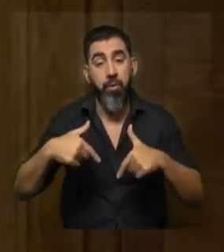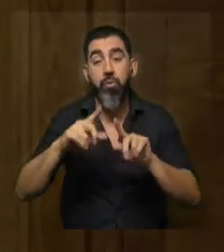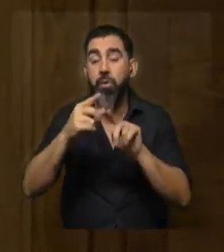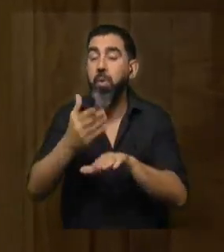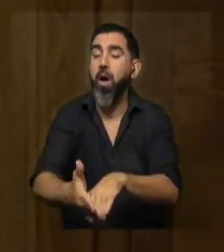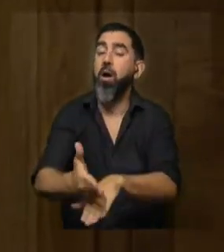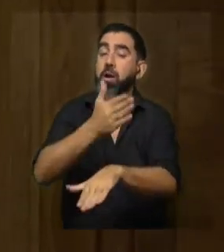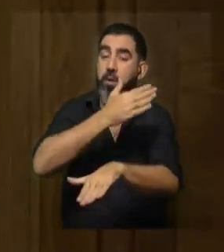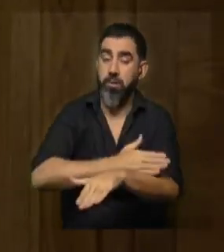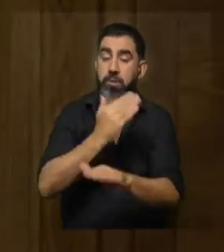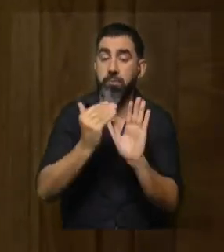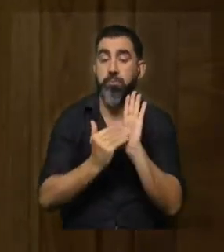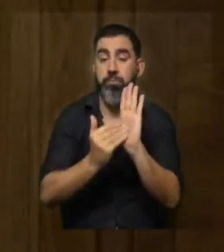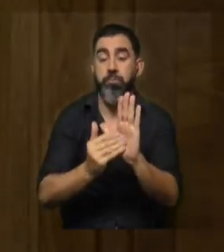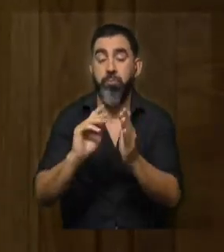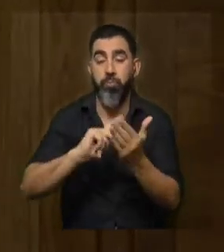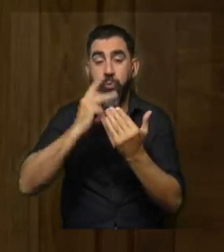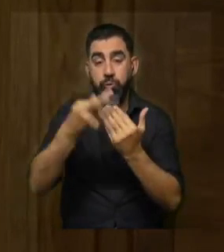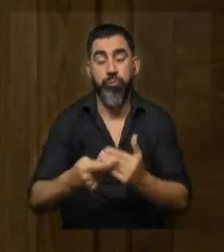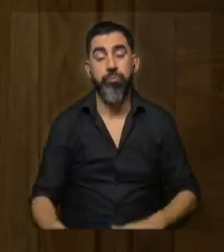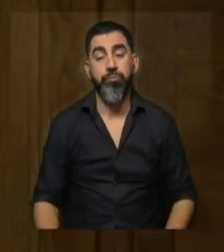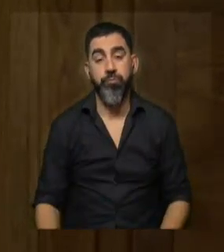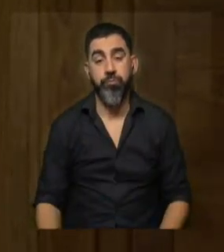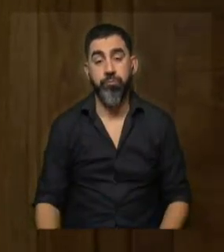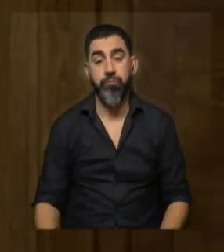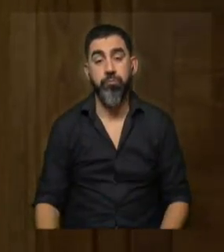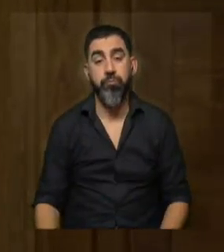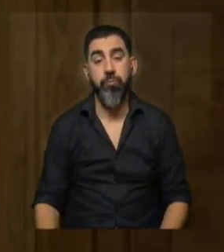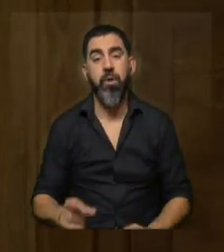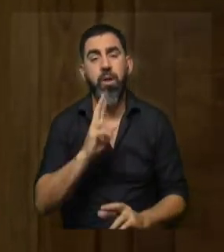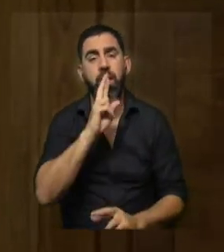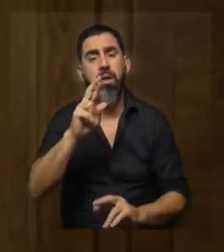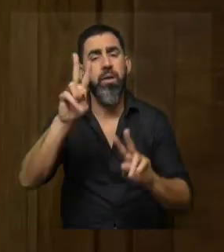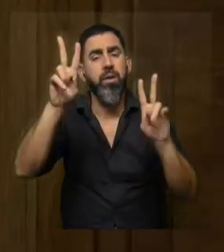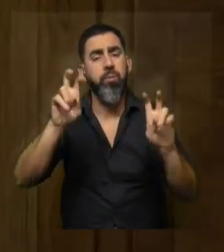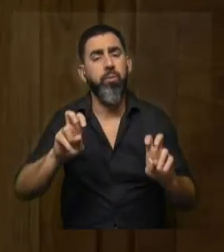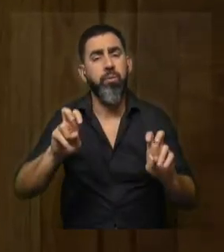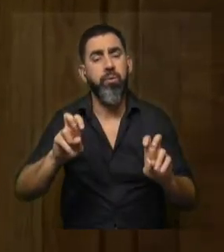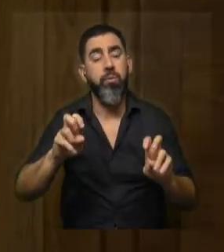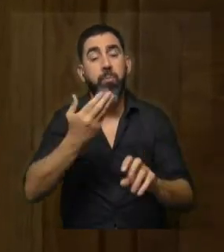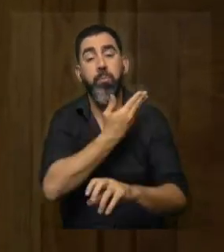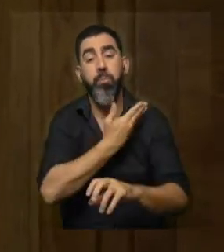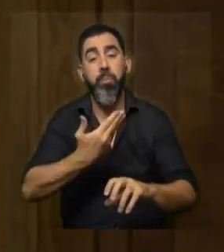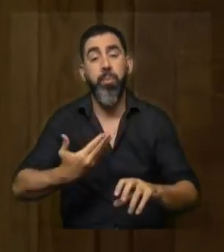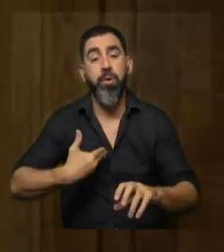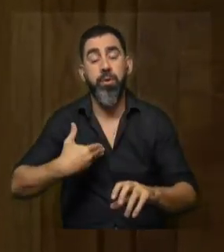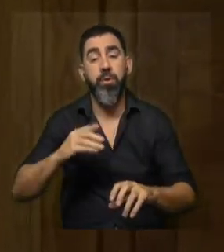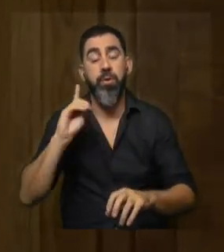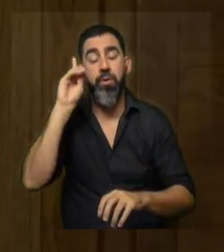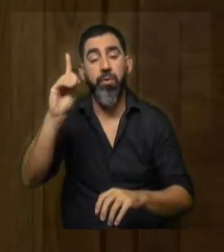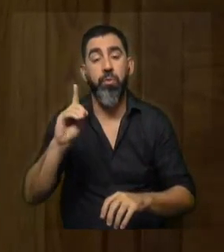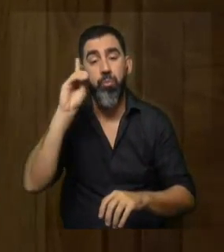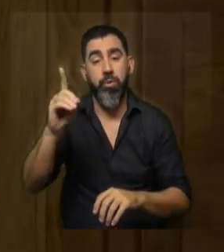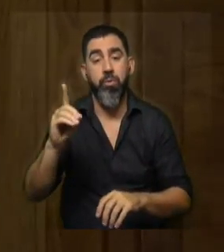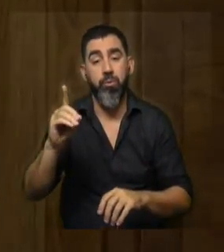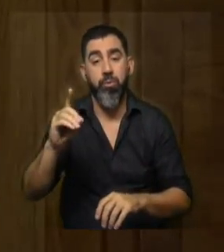ser previo a la presentación del proyecto quien contestó sobre estas cuestiones es el presidente de la cámara de diputados